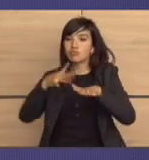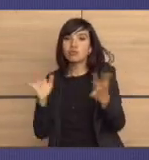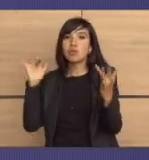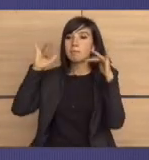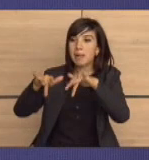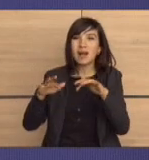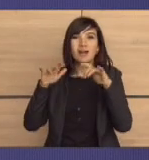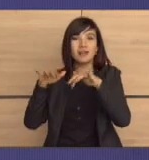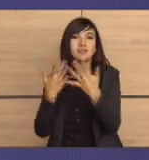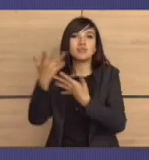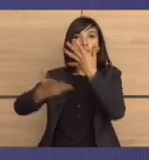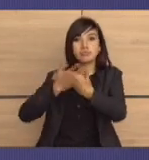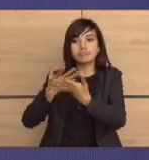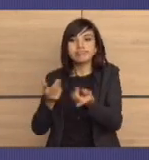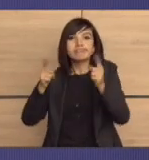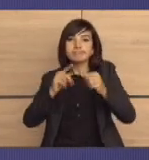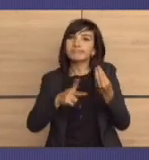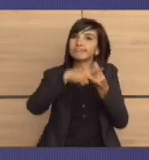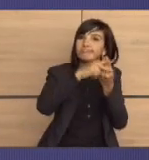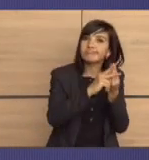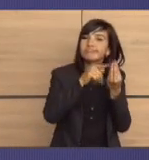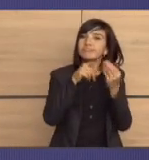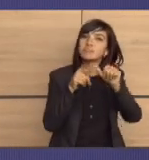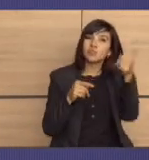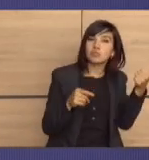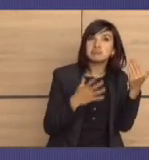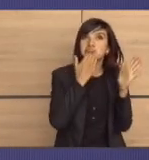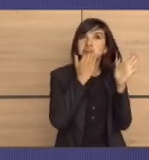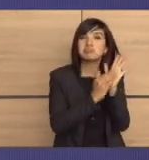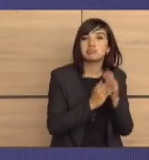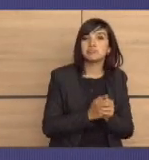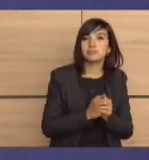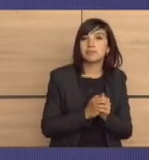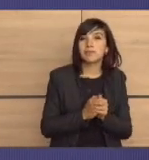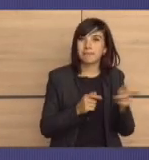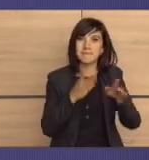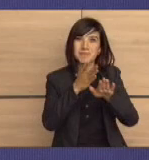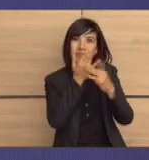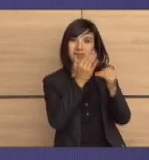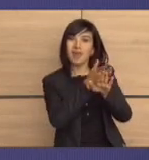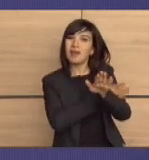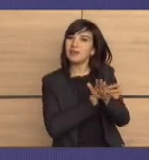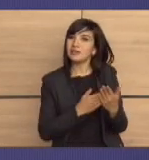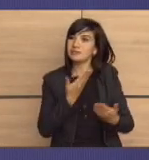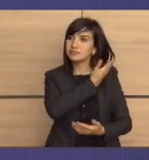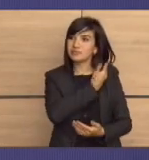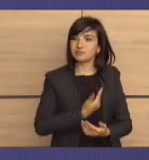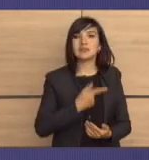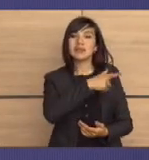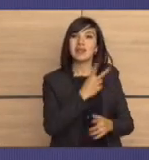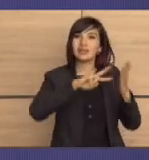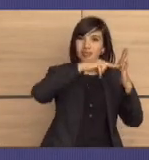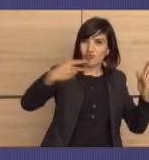también otras herramientas que actualmente tenemos, como decía hoy el presidente, apoyados en la tecnología,